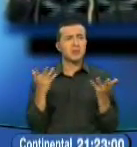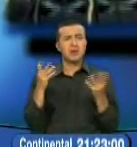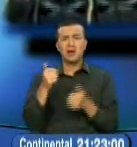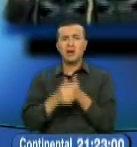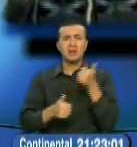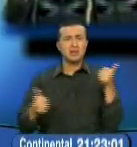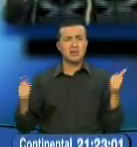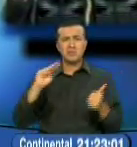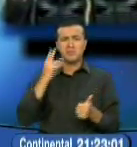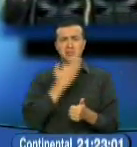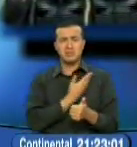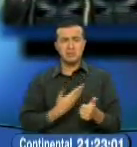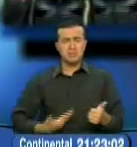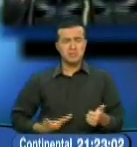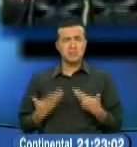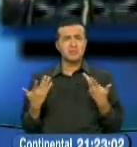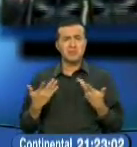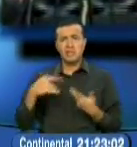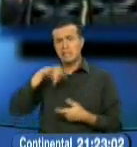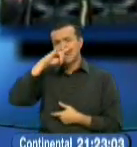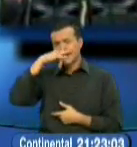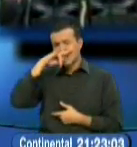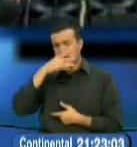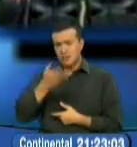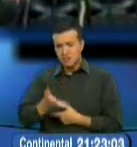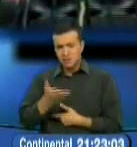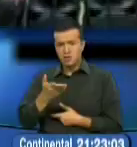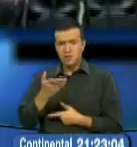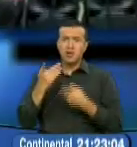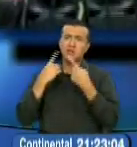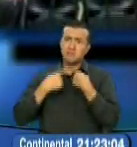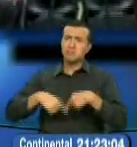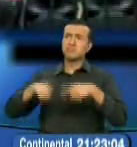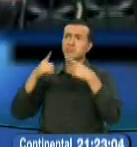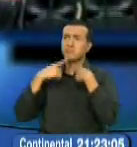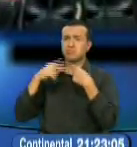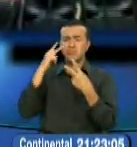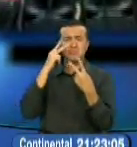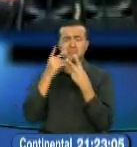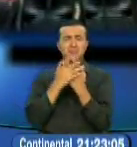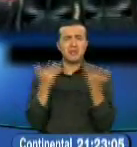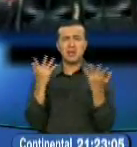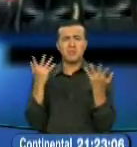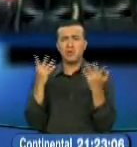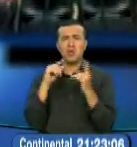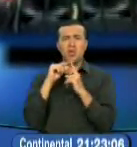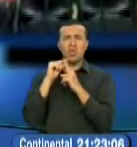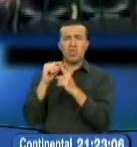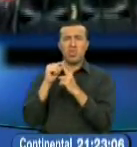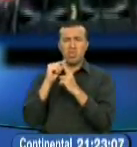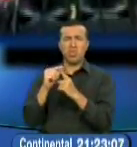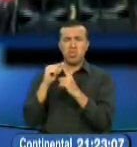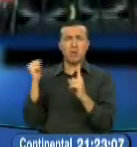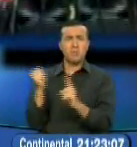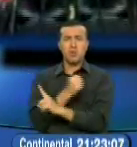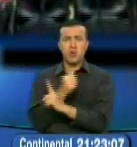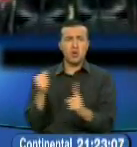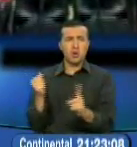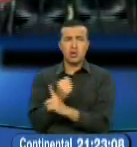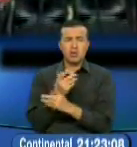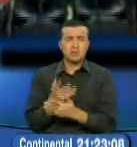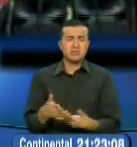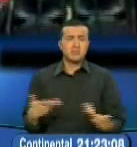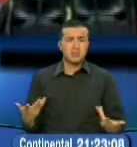un candidato a vicepresidente con un niño, mientras se pronuncian imágenes, palabras bastante violentas, y